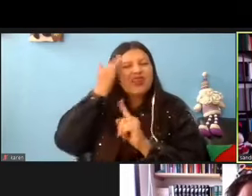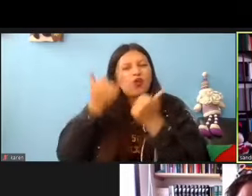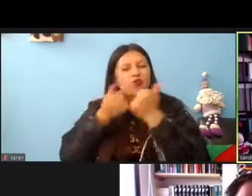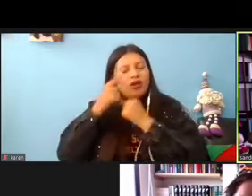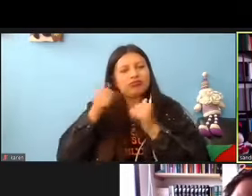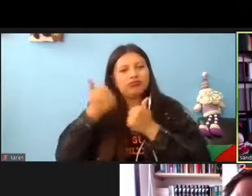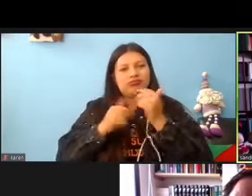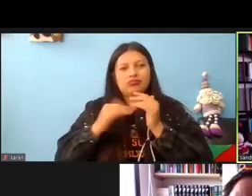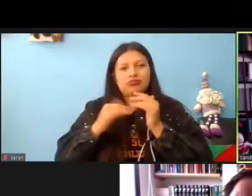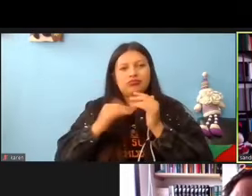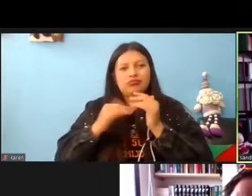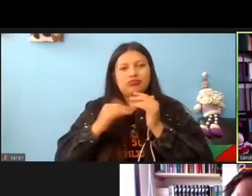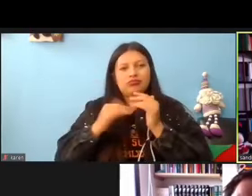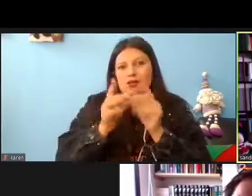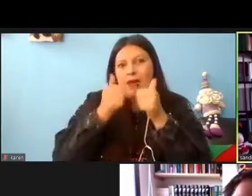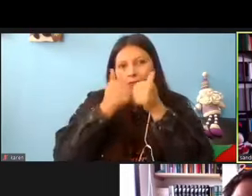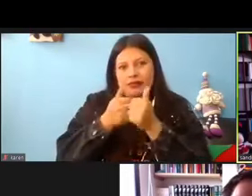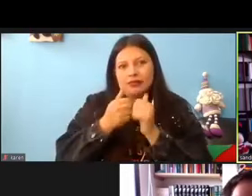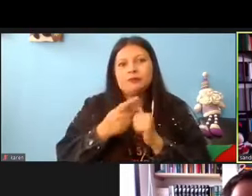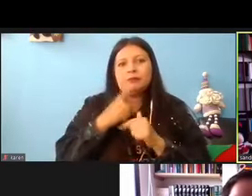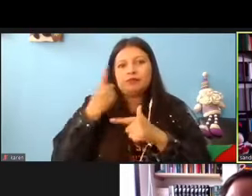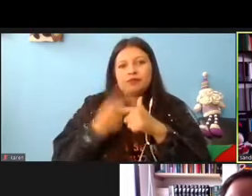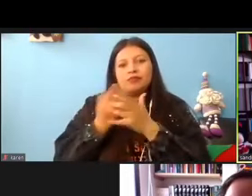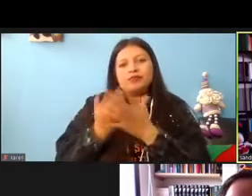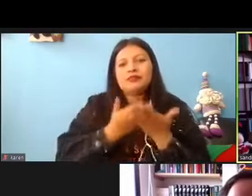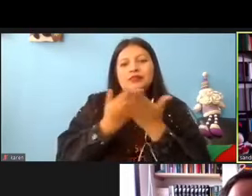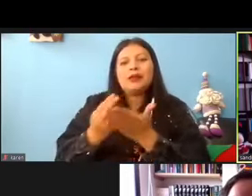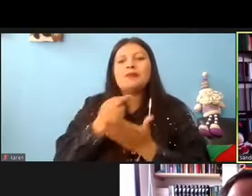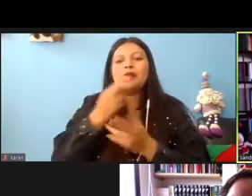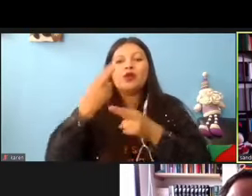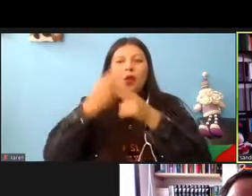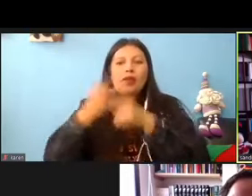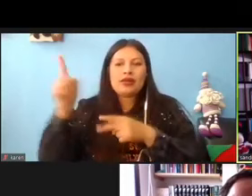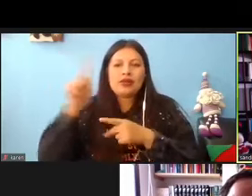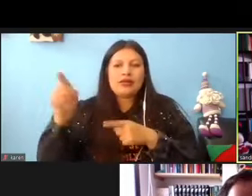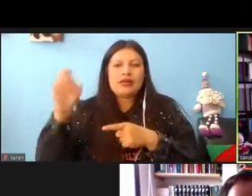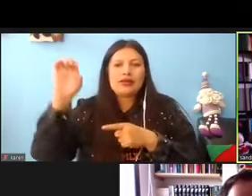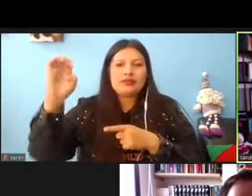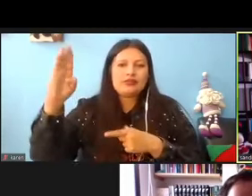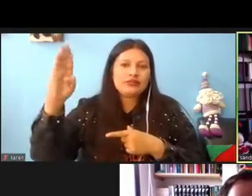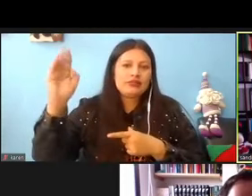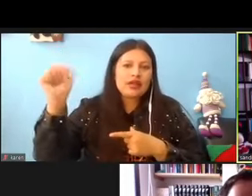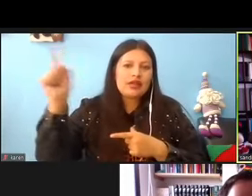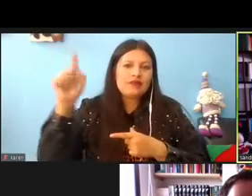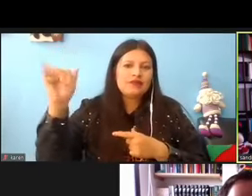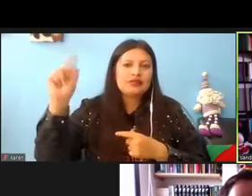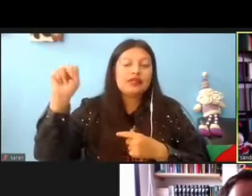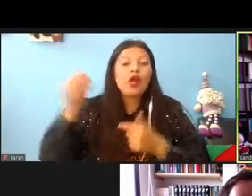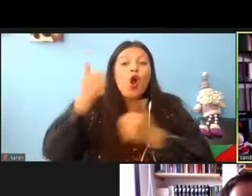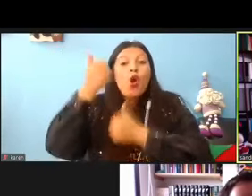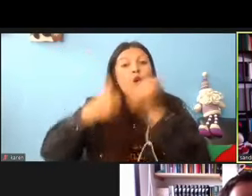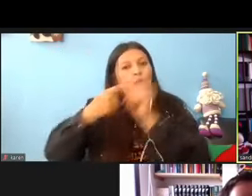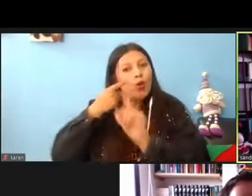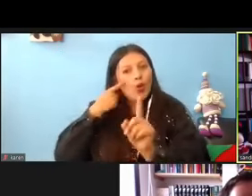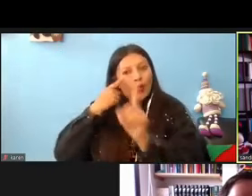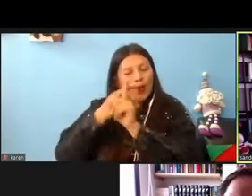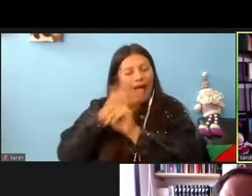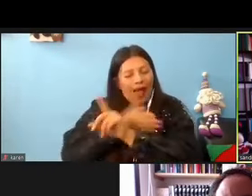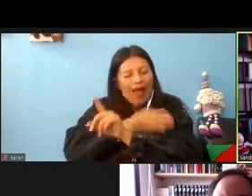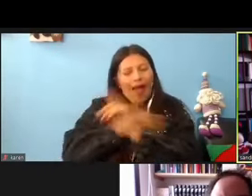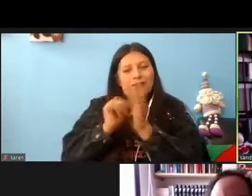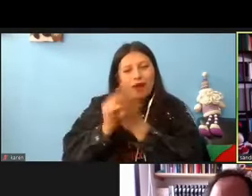esta iniciativa. Entonces le voy a dar la palabra a Sebastián para que nos recuerde esos objetivos. Posteriormente haremos